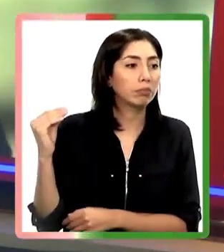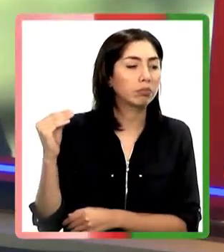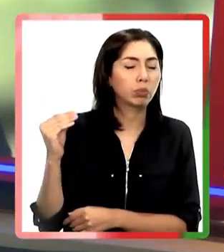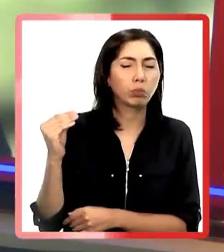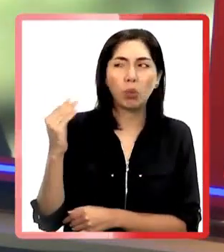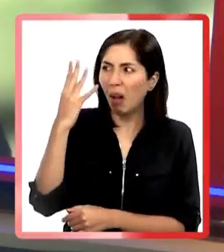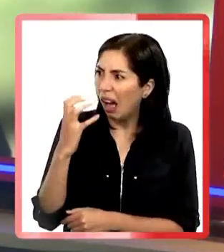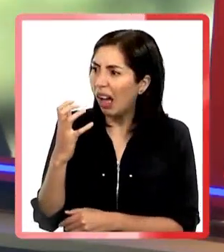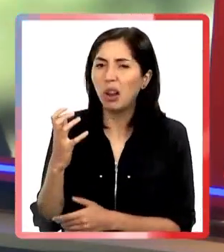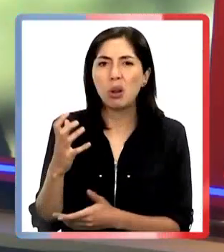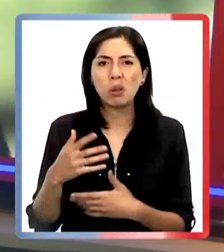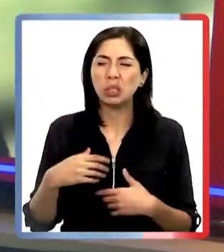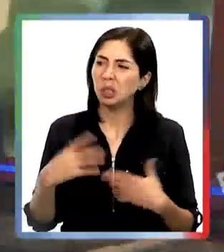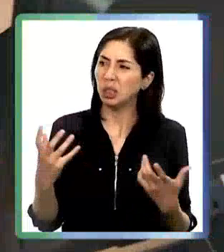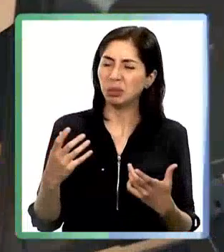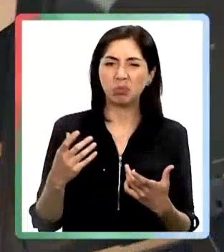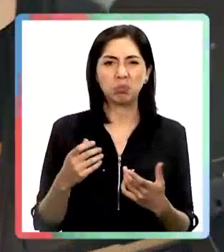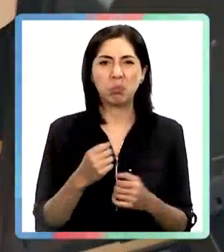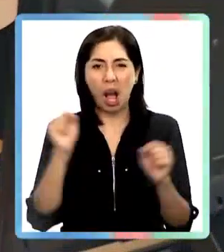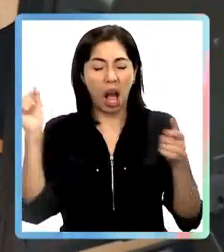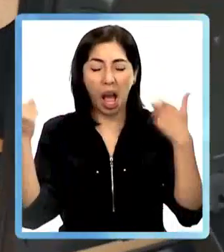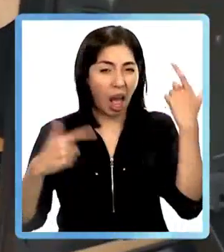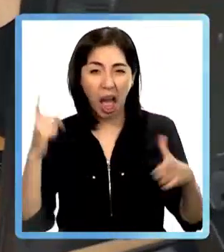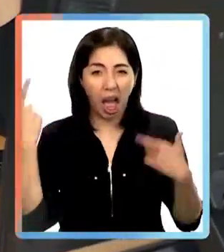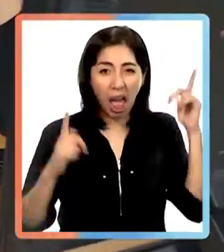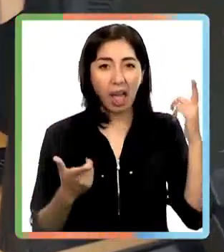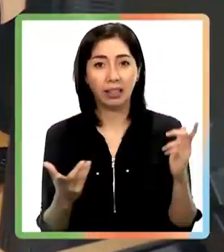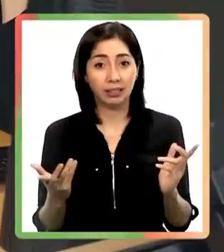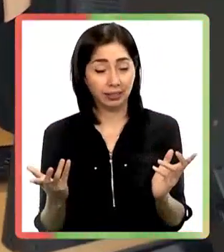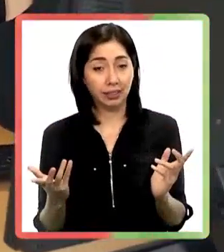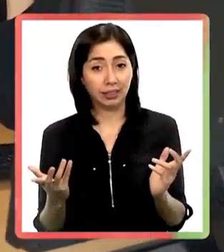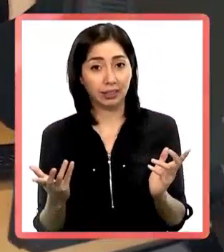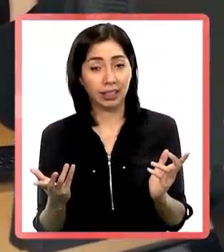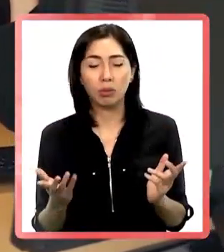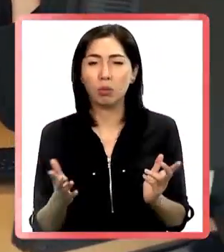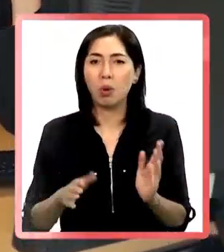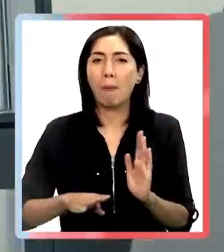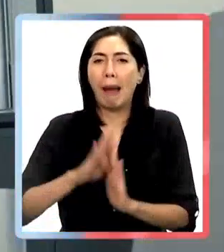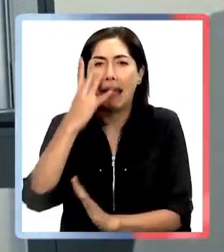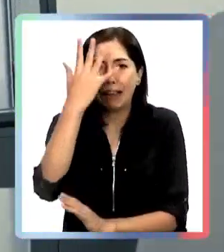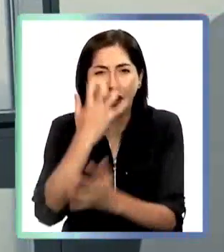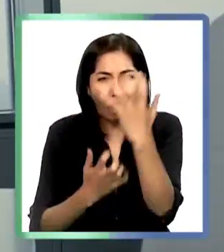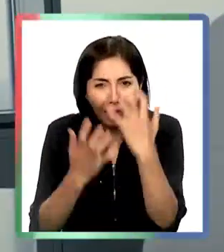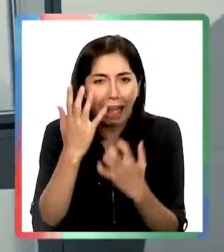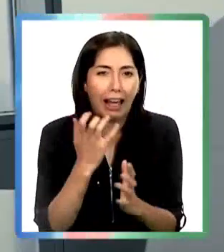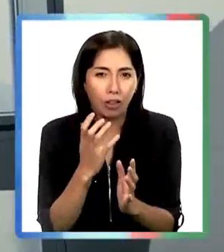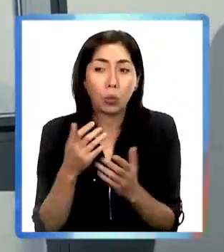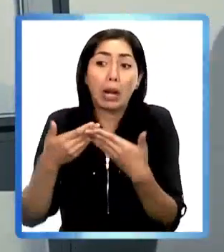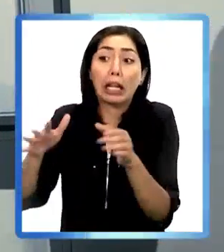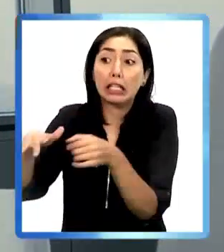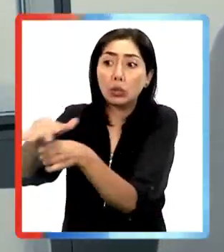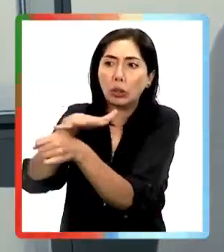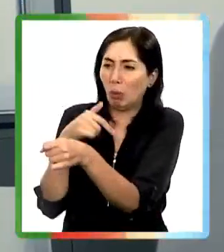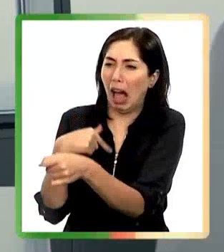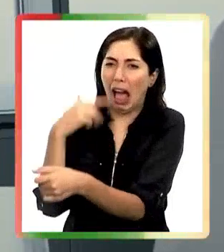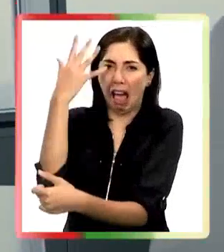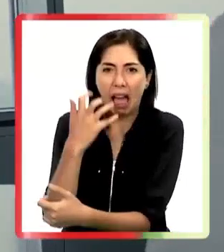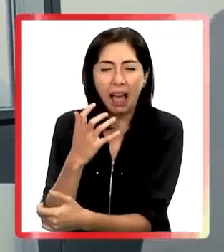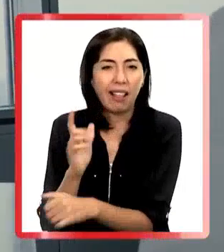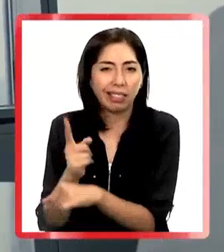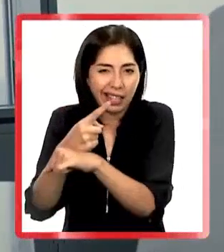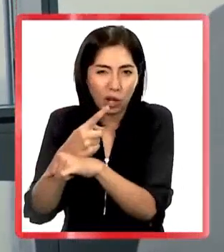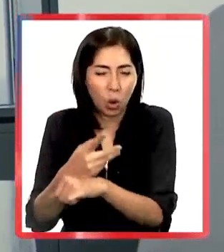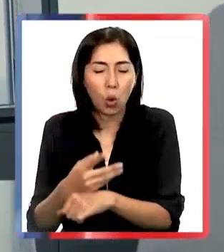en palabras vulgares, que uno ande con la mecha más corta y entonces más reactivo a las situaciones que pueden ser